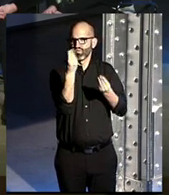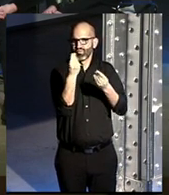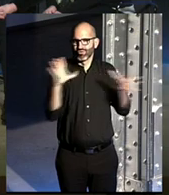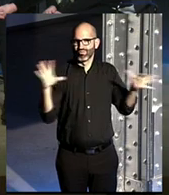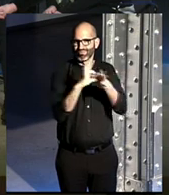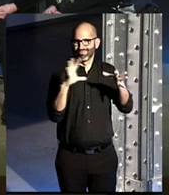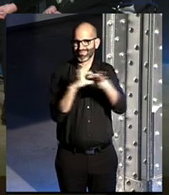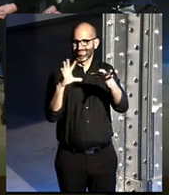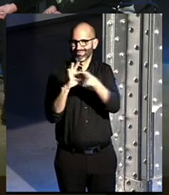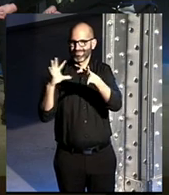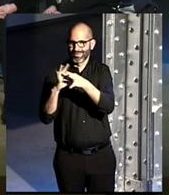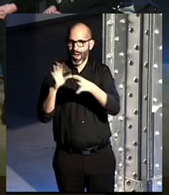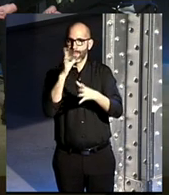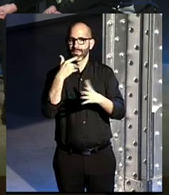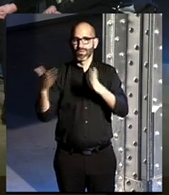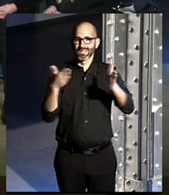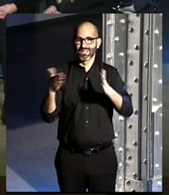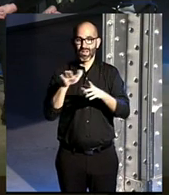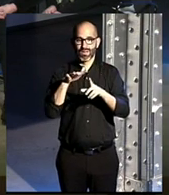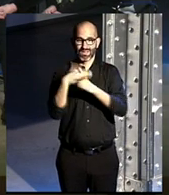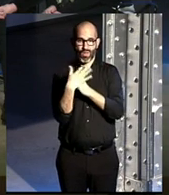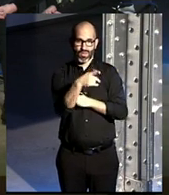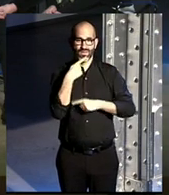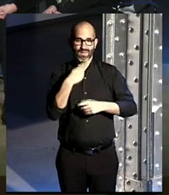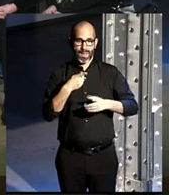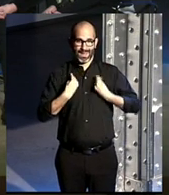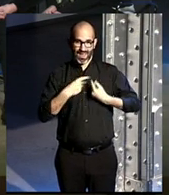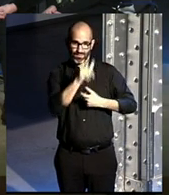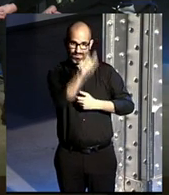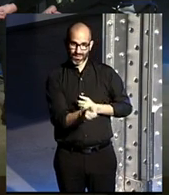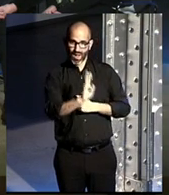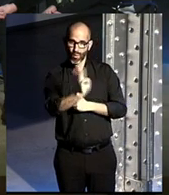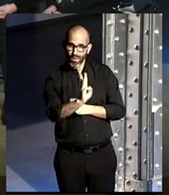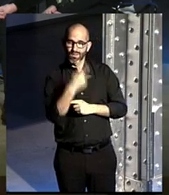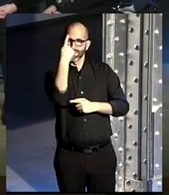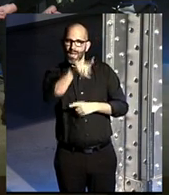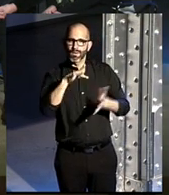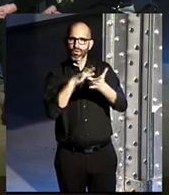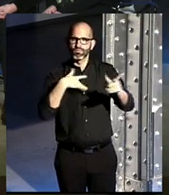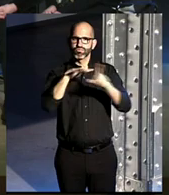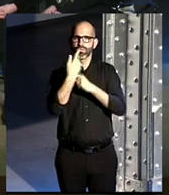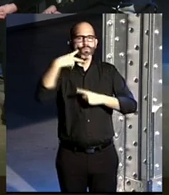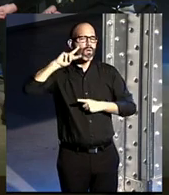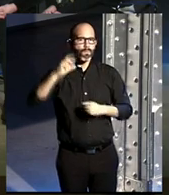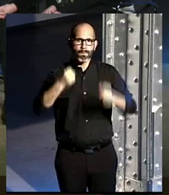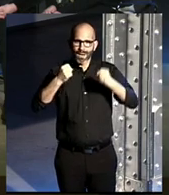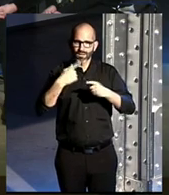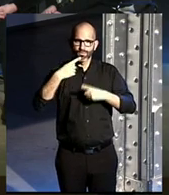interés, en el caso de Ian, como autor de un relato que incluye a Julio Verne y en tu caso, César, como experto en el género,